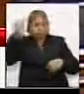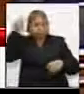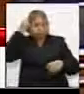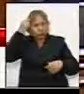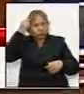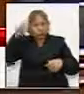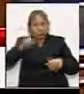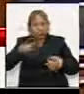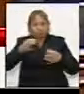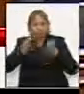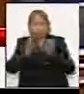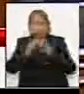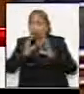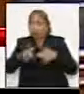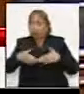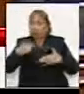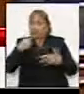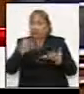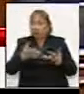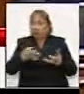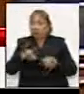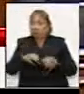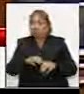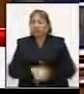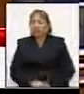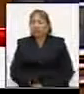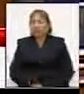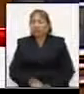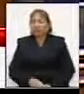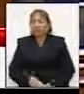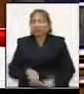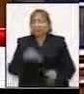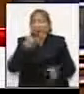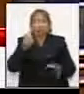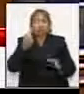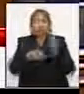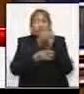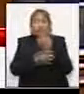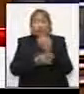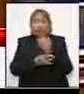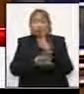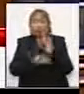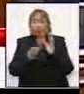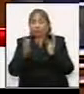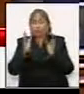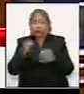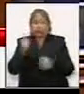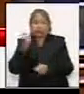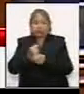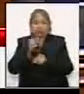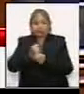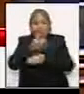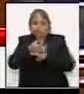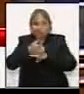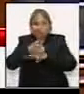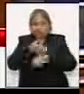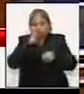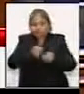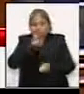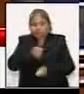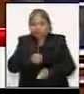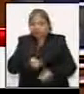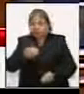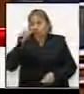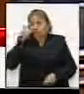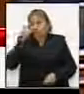un aula, puede ser lo que él quiera, desde el mejor médico como el mejor carpintero.